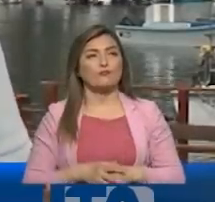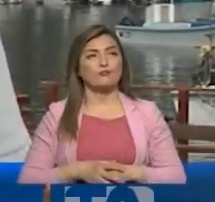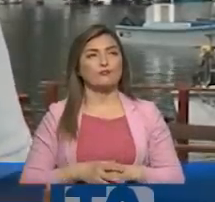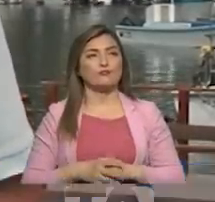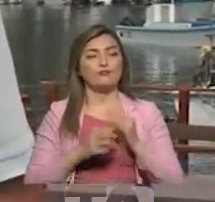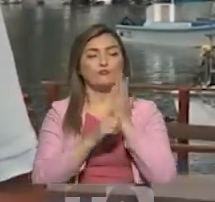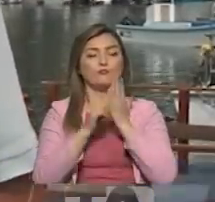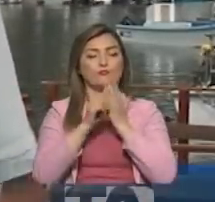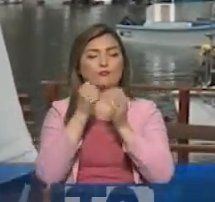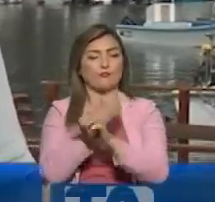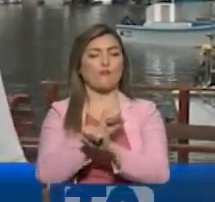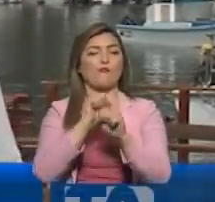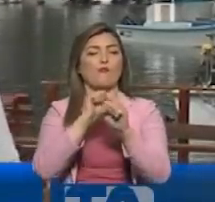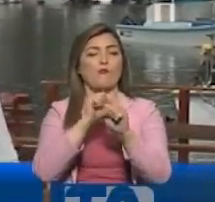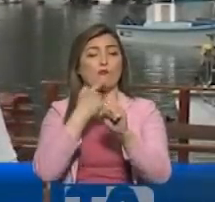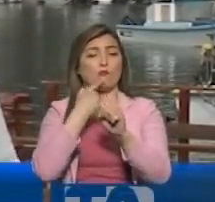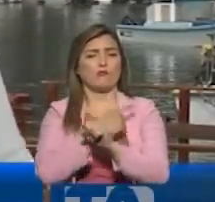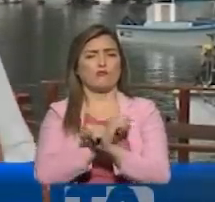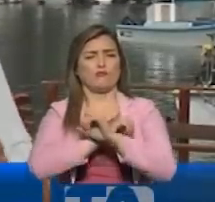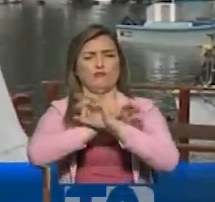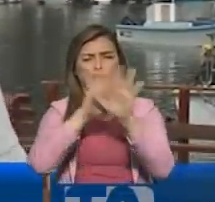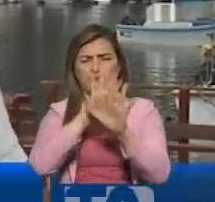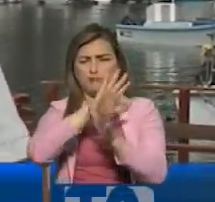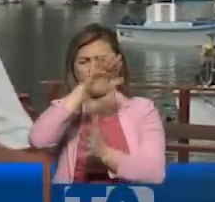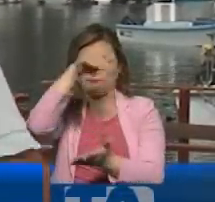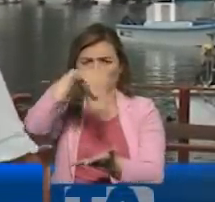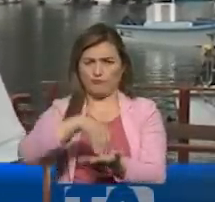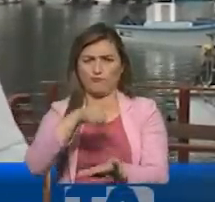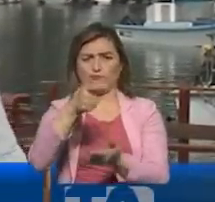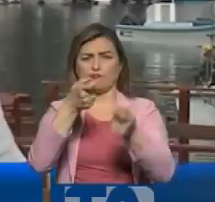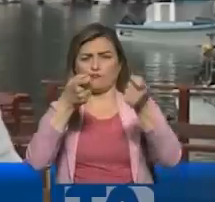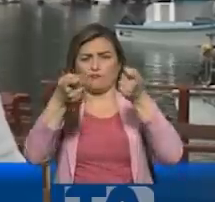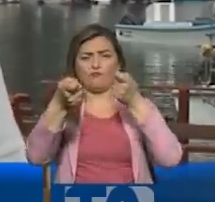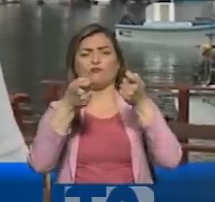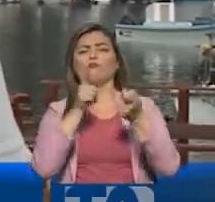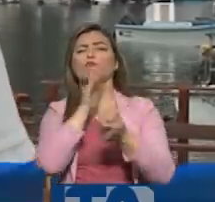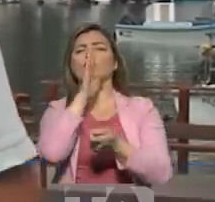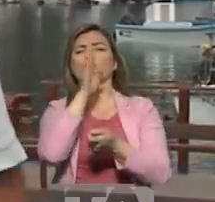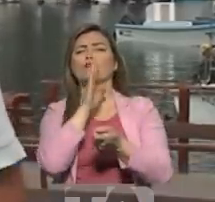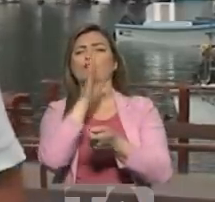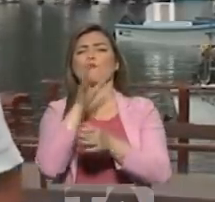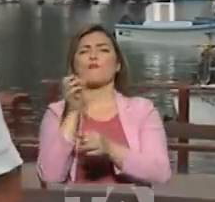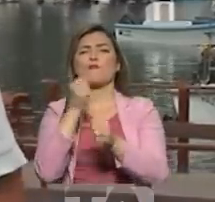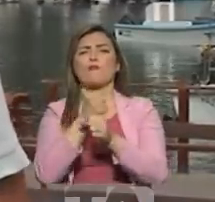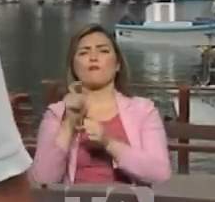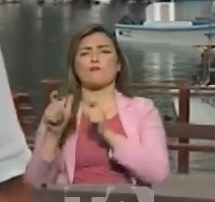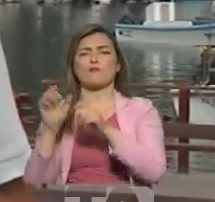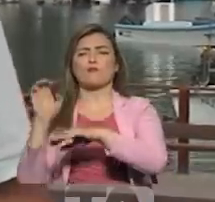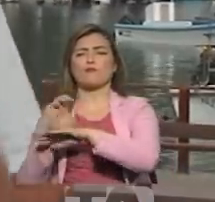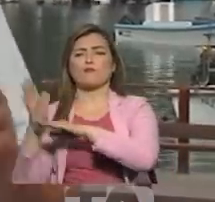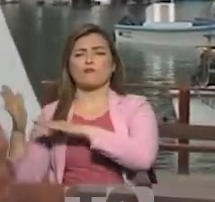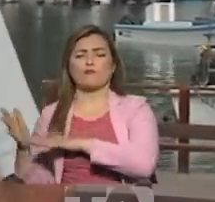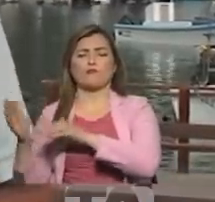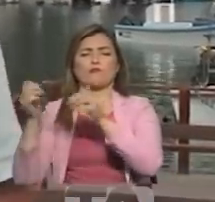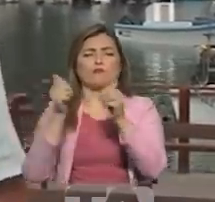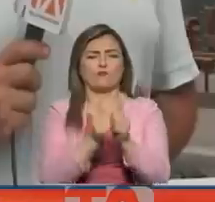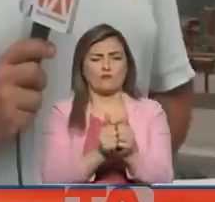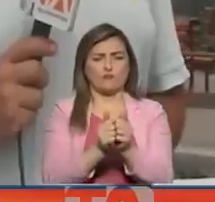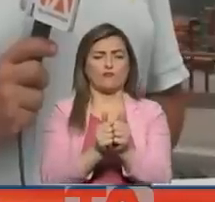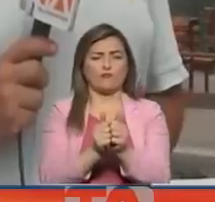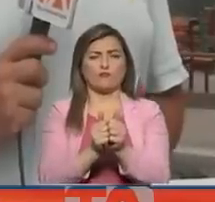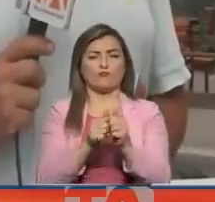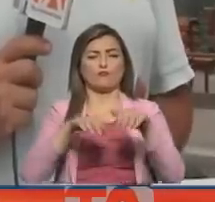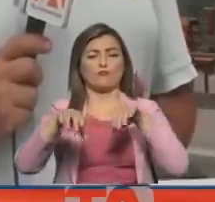Jarrín, ministro de Defensa, fue enfático en señalar que estas operaciones siempre se realizarán con personal ecuatoriano y siempre bajo